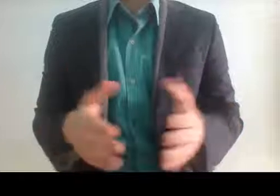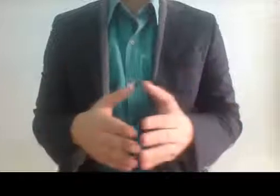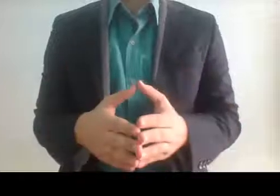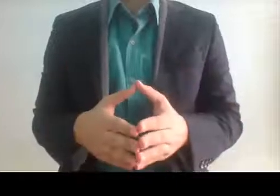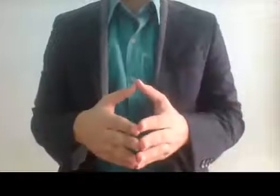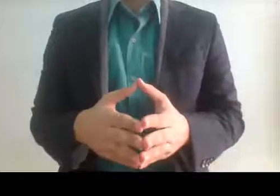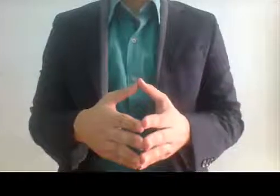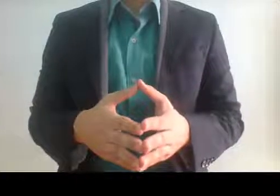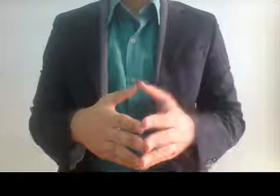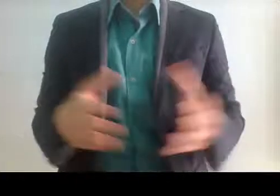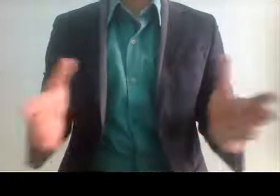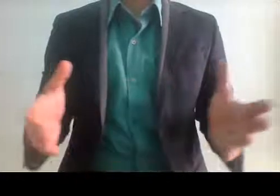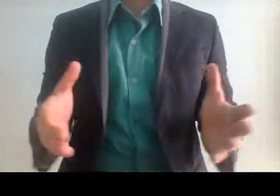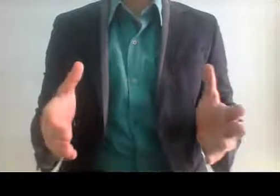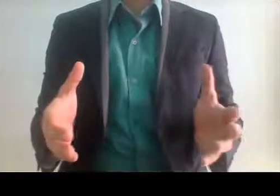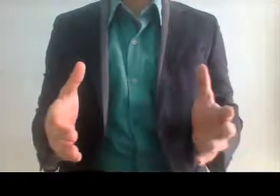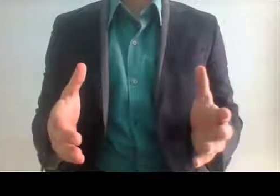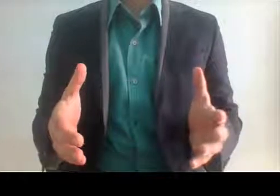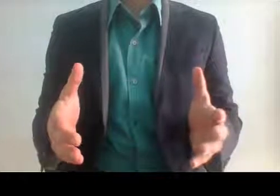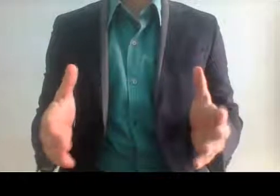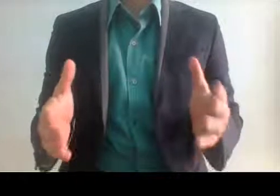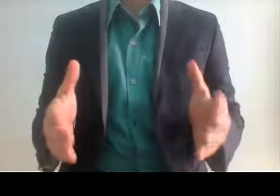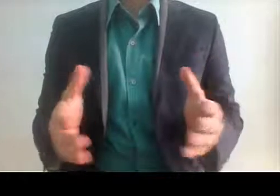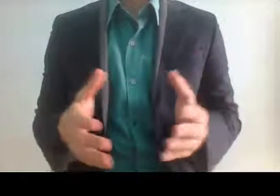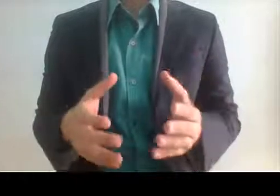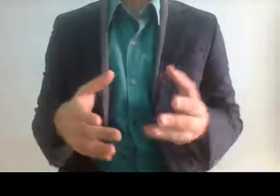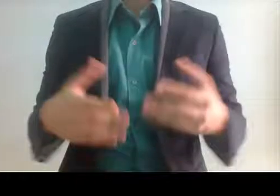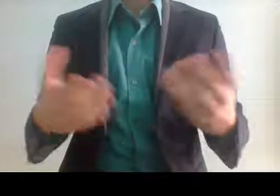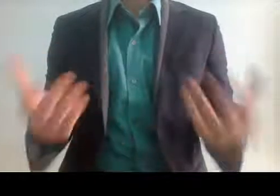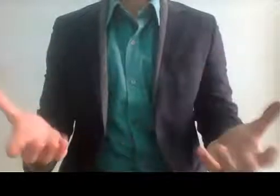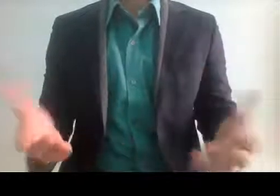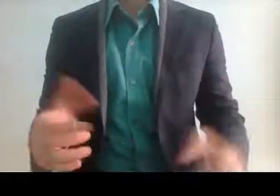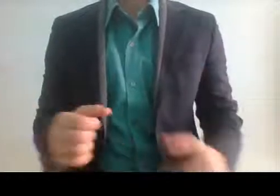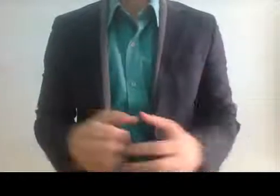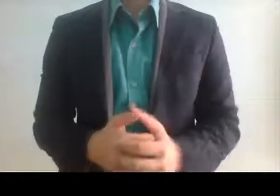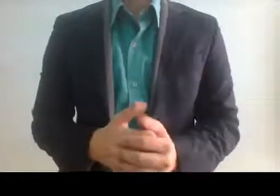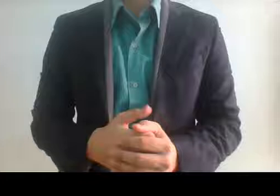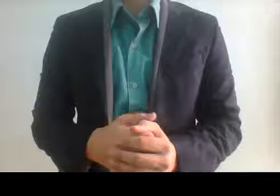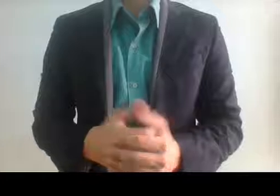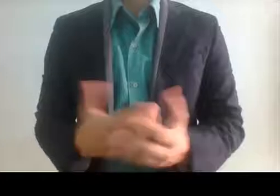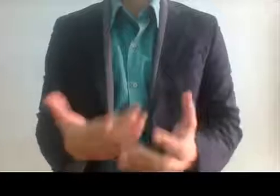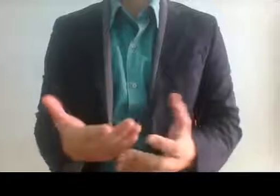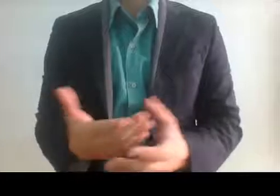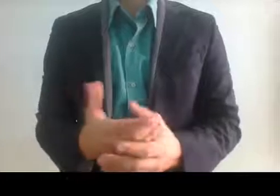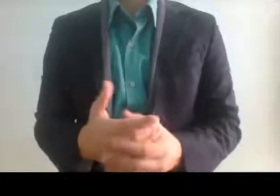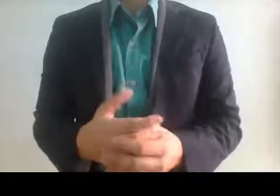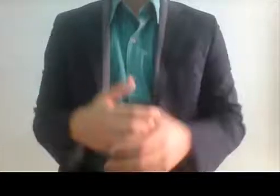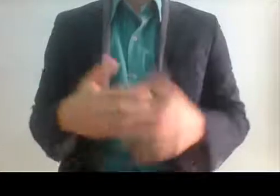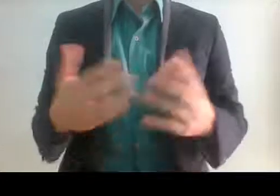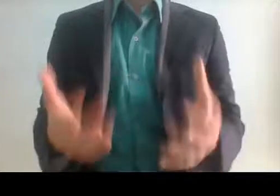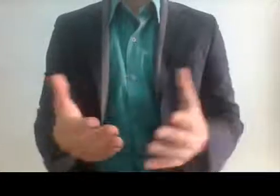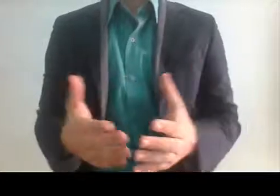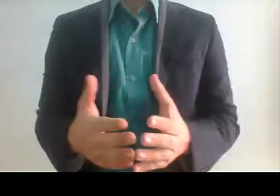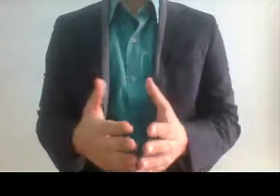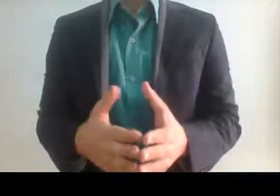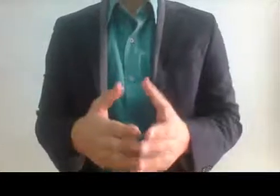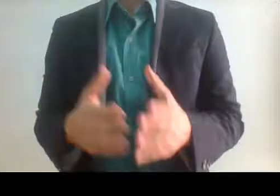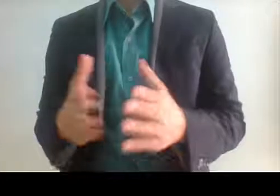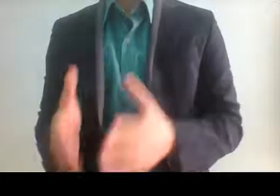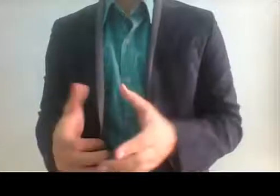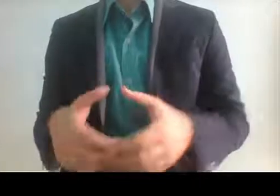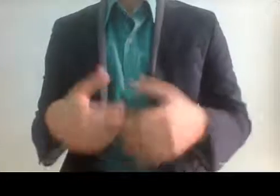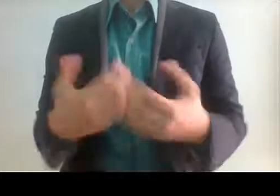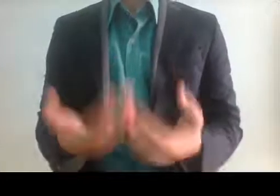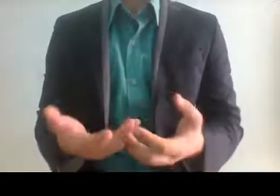de la población, sobre todo porque este tipo de consumos al final termina generando delincuencia y generando problemas mayores